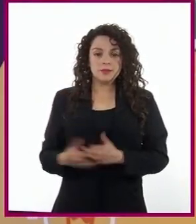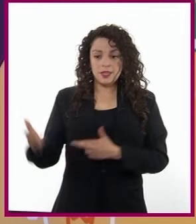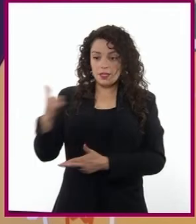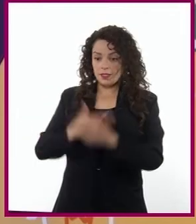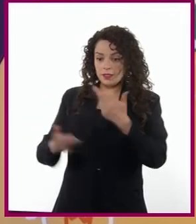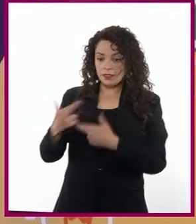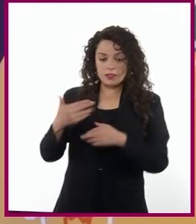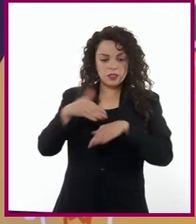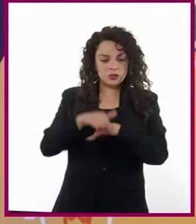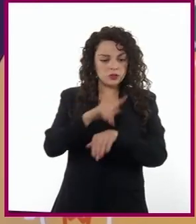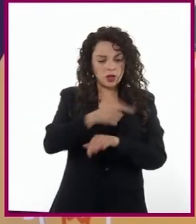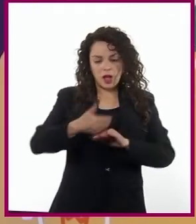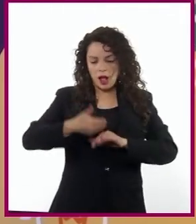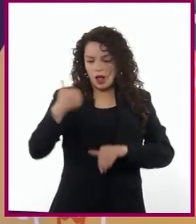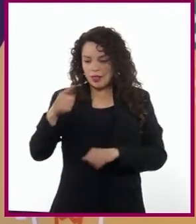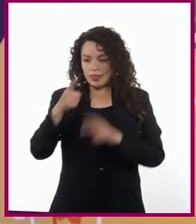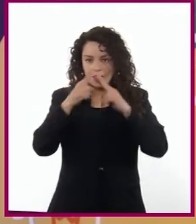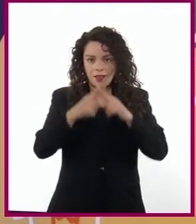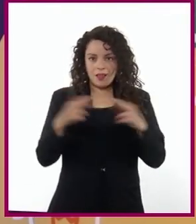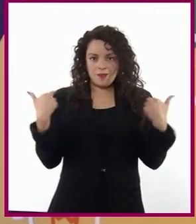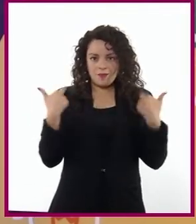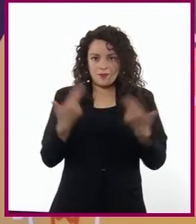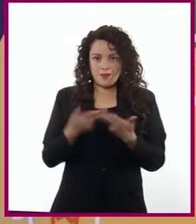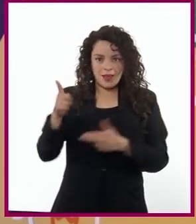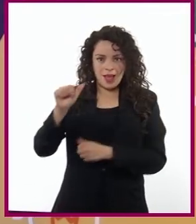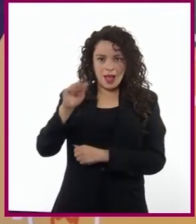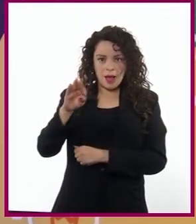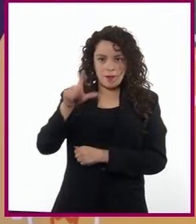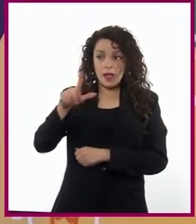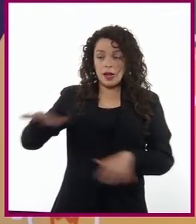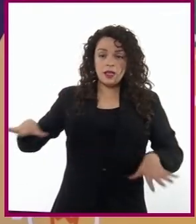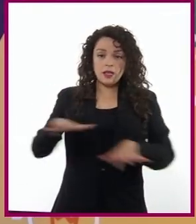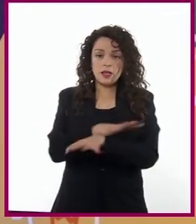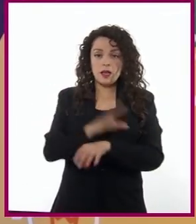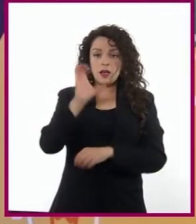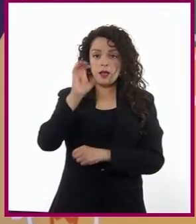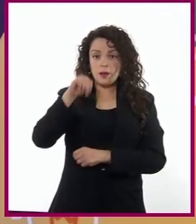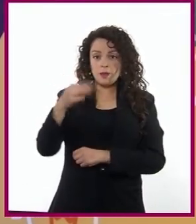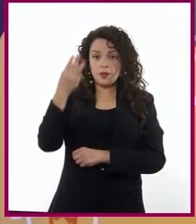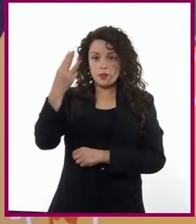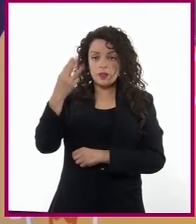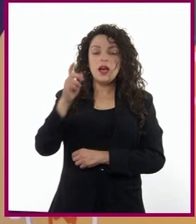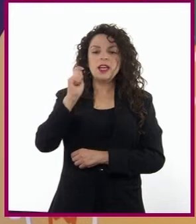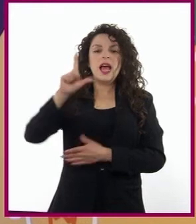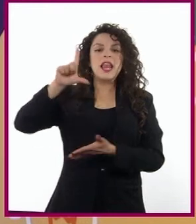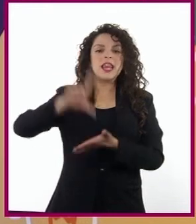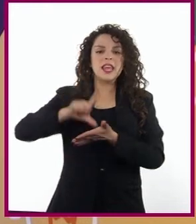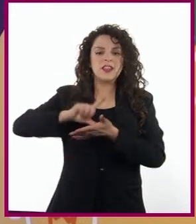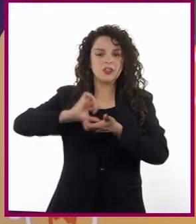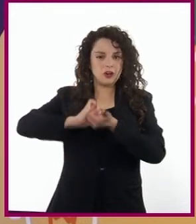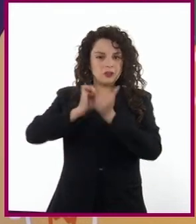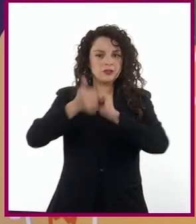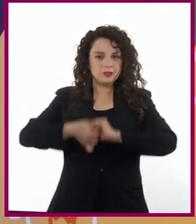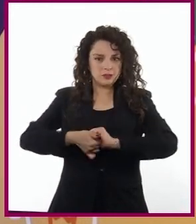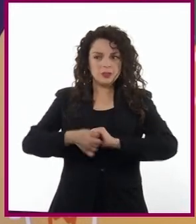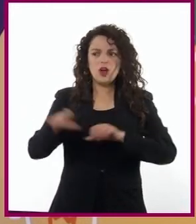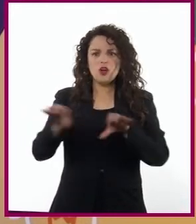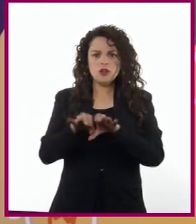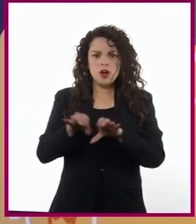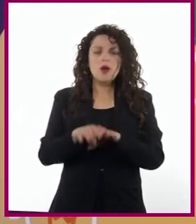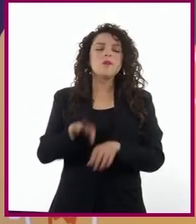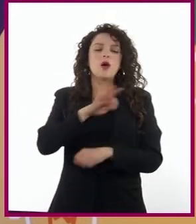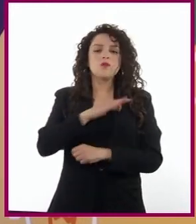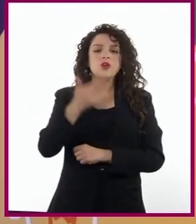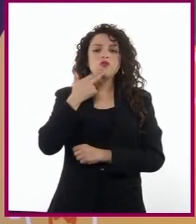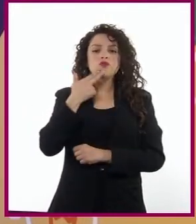valor obtenido por el profesor Abel, vamos a convertir los centímetros cúbicos a litros. Para esto podemos retomar el método que